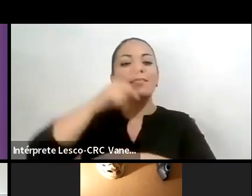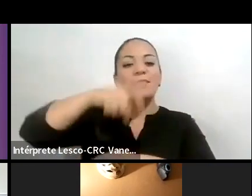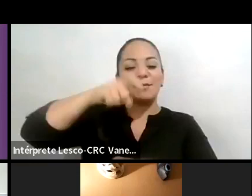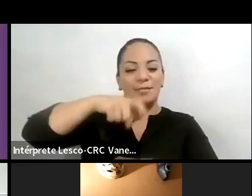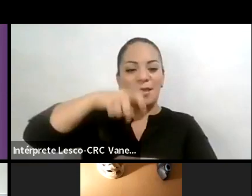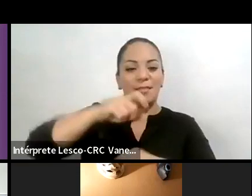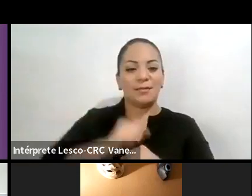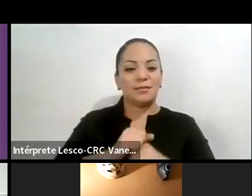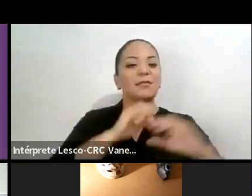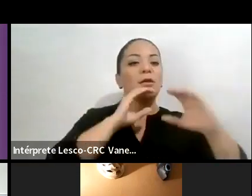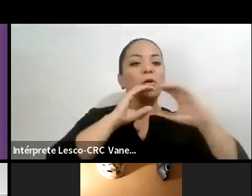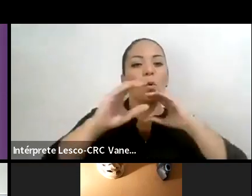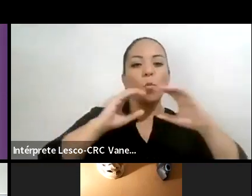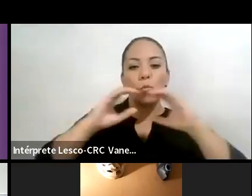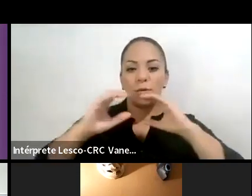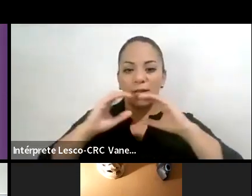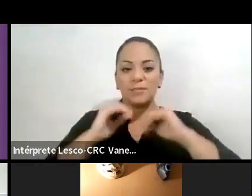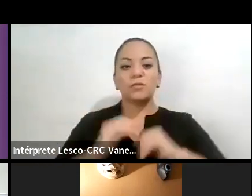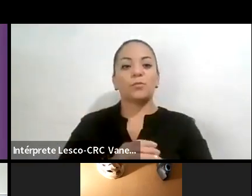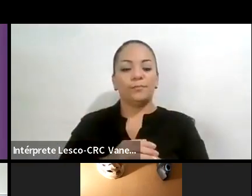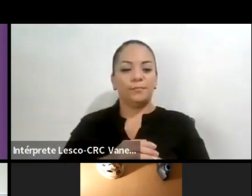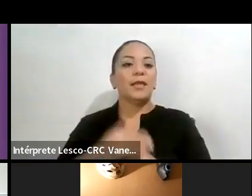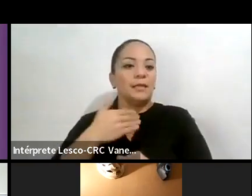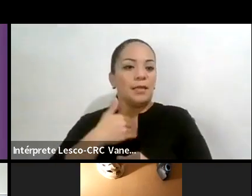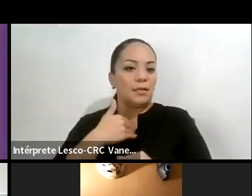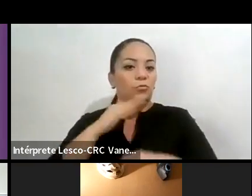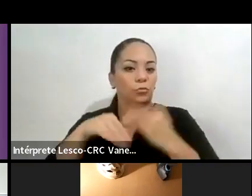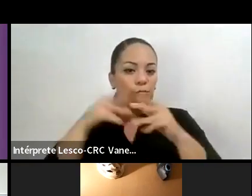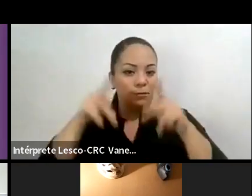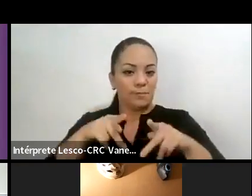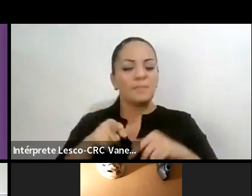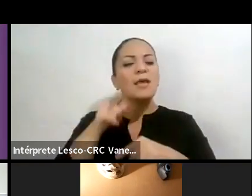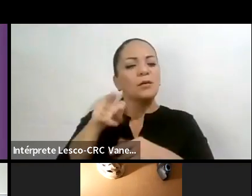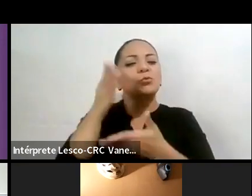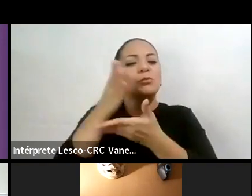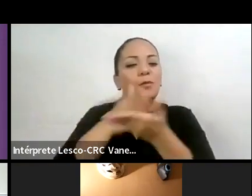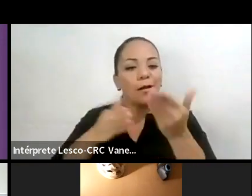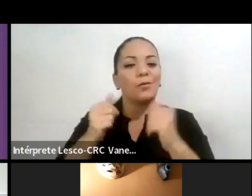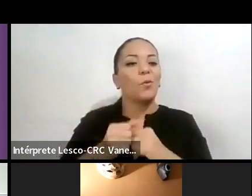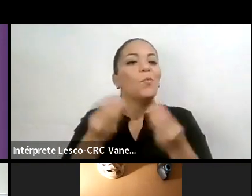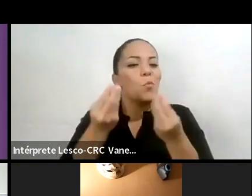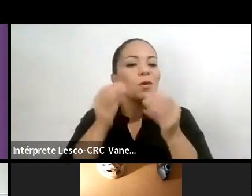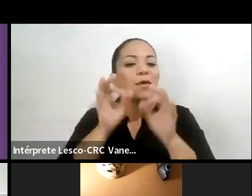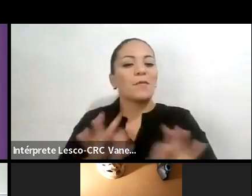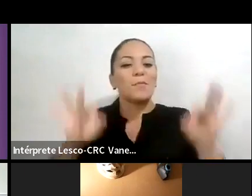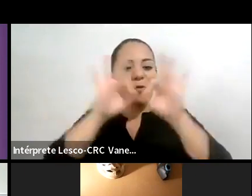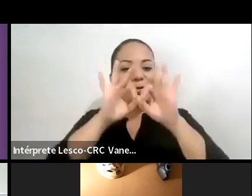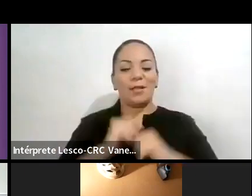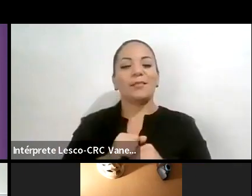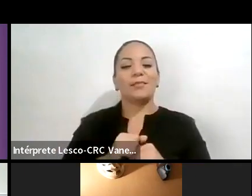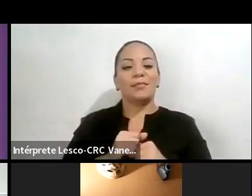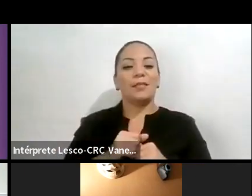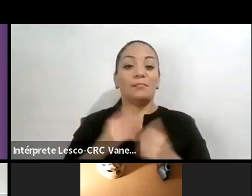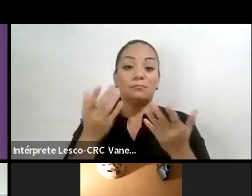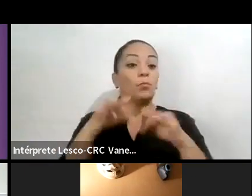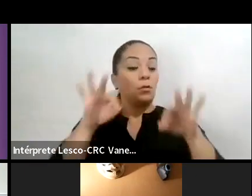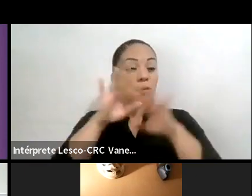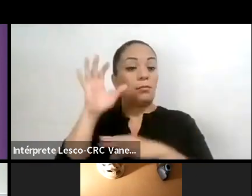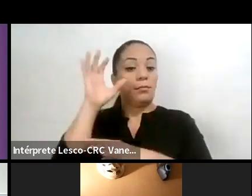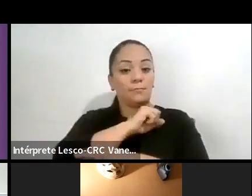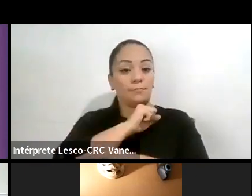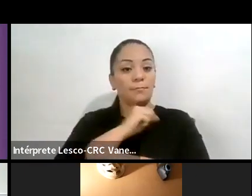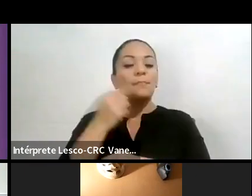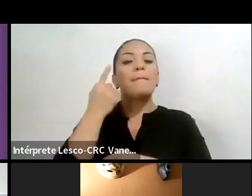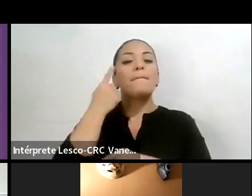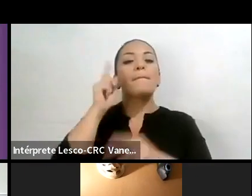de comunicación que tenemos, lo cual creo que es algo muy importante a considerar, sobre todo para